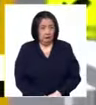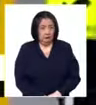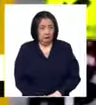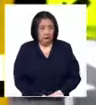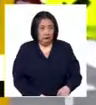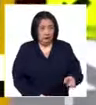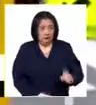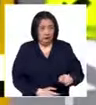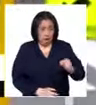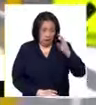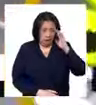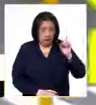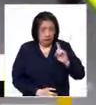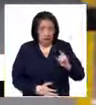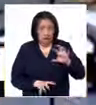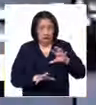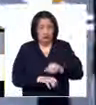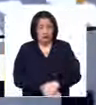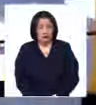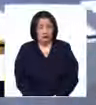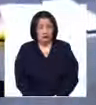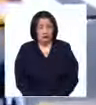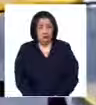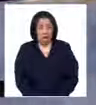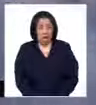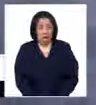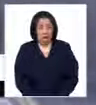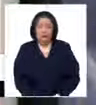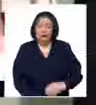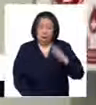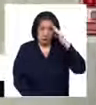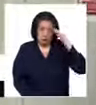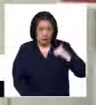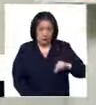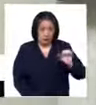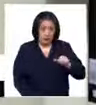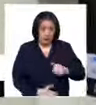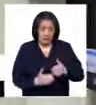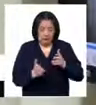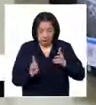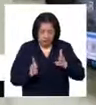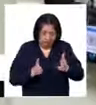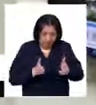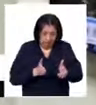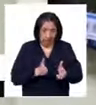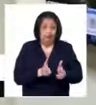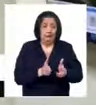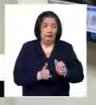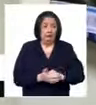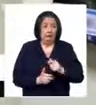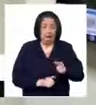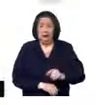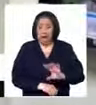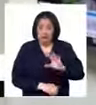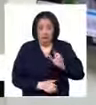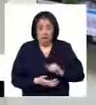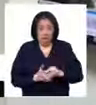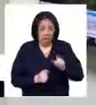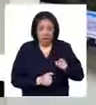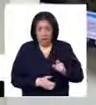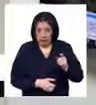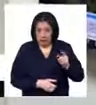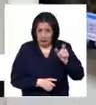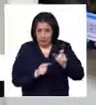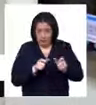que un efectivo lo atrape. Sereno de Magdalena es el que más se acerca con más velocidad hacia el delincuente, porque estos